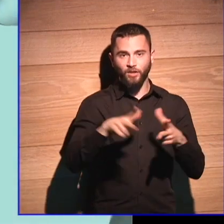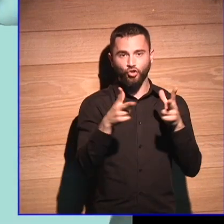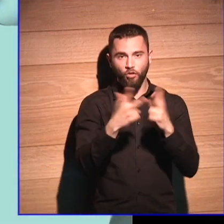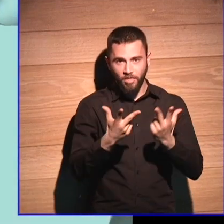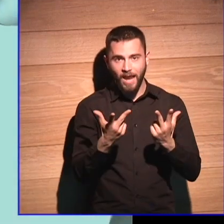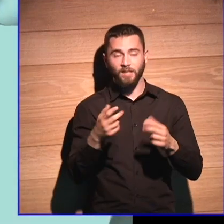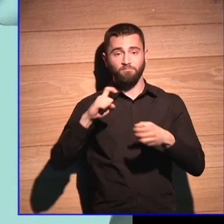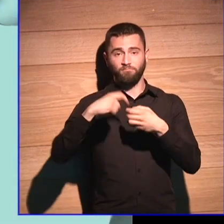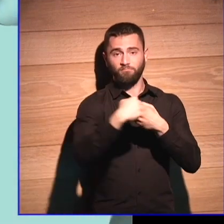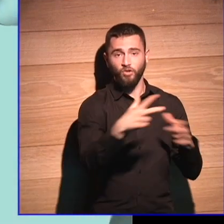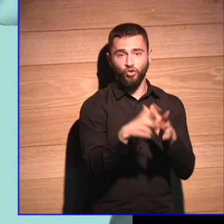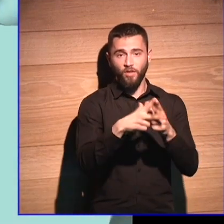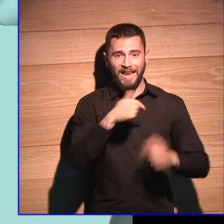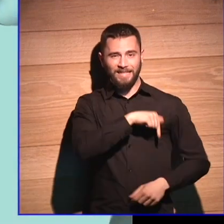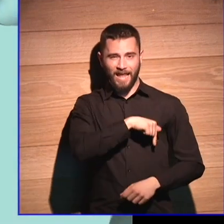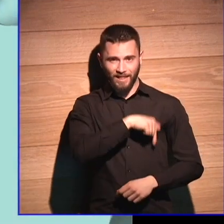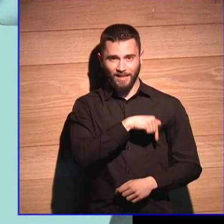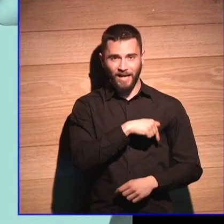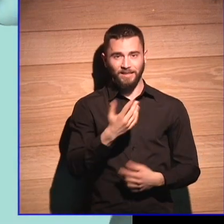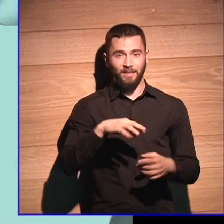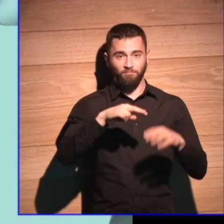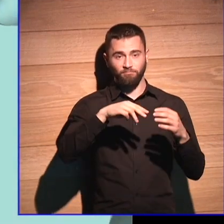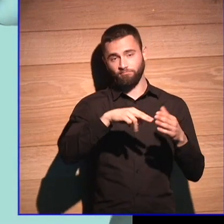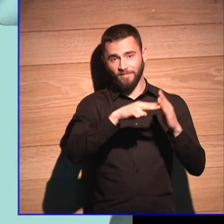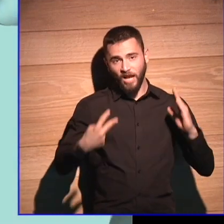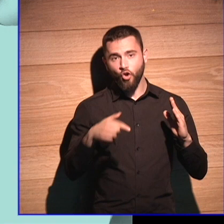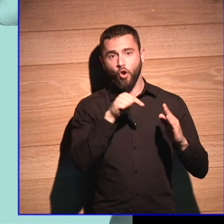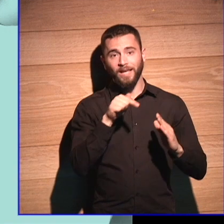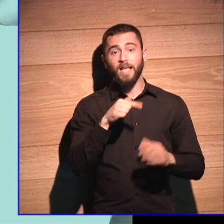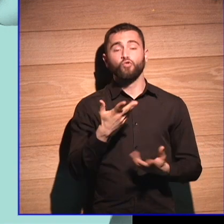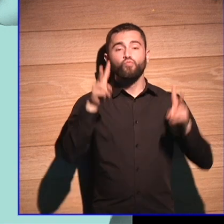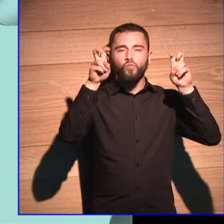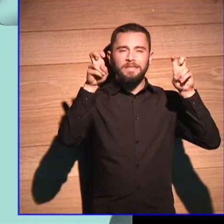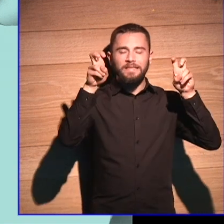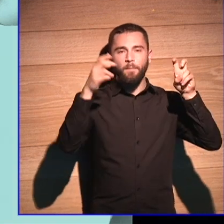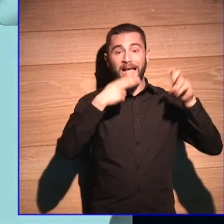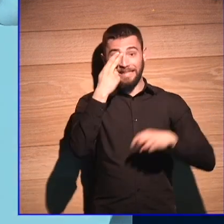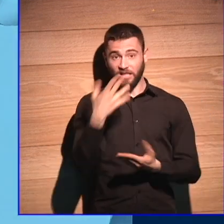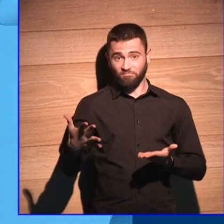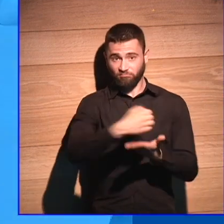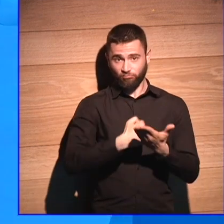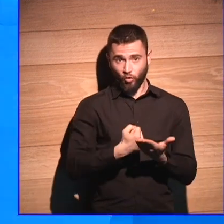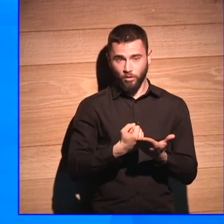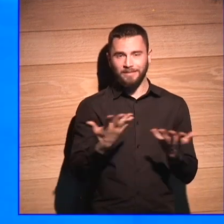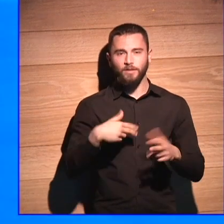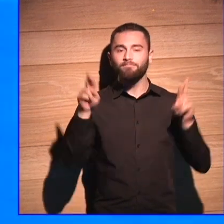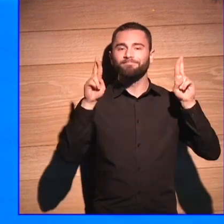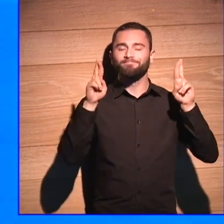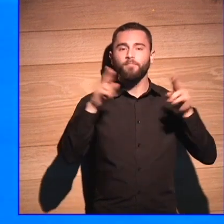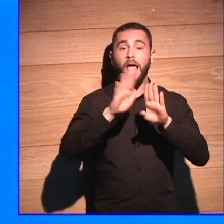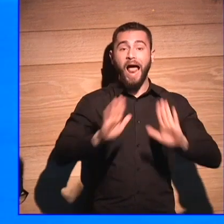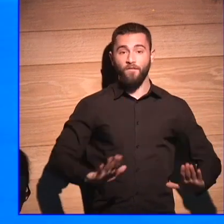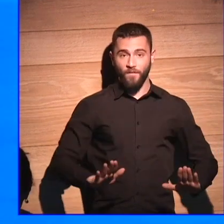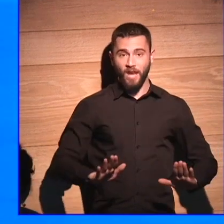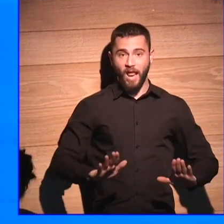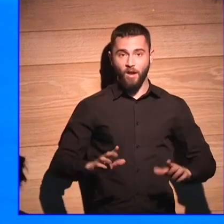implicaciones sociales y éticas de estas tecnologías es un tema que creo que nos interesa a todos y espero que al final podamos